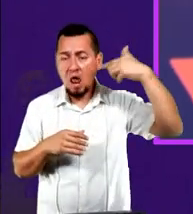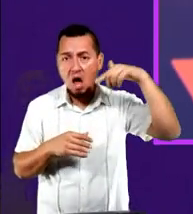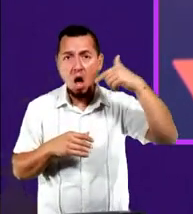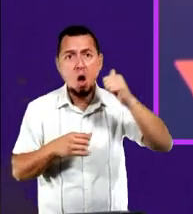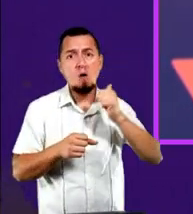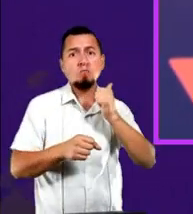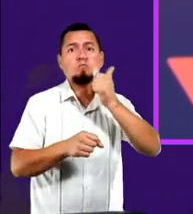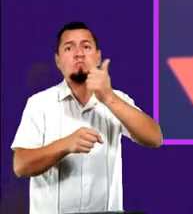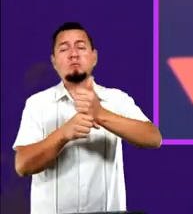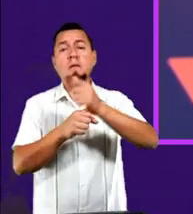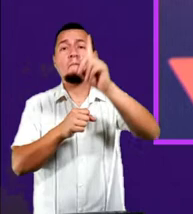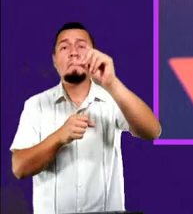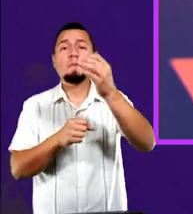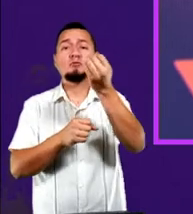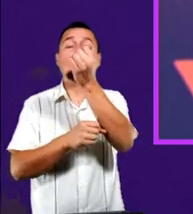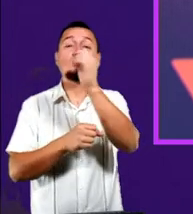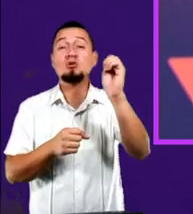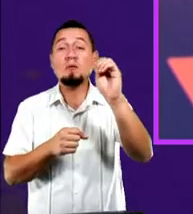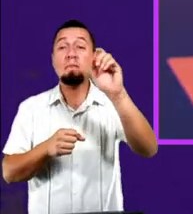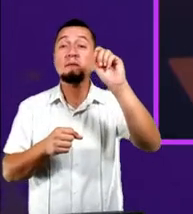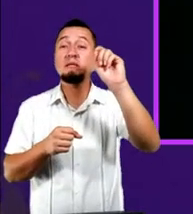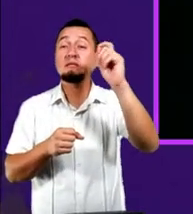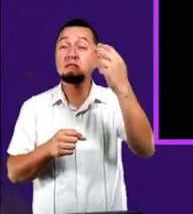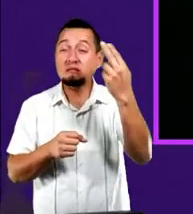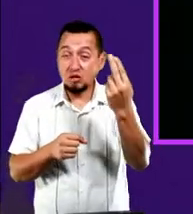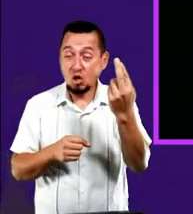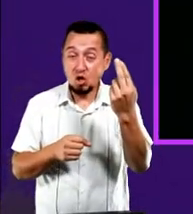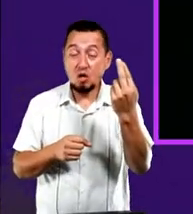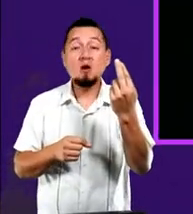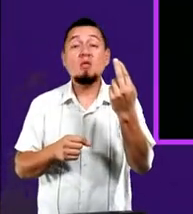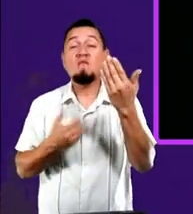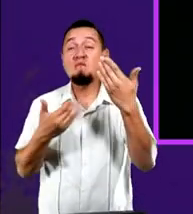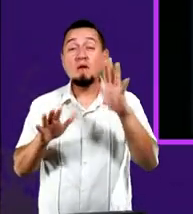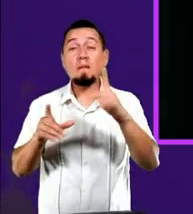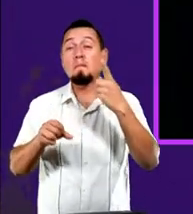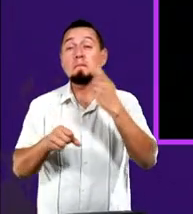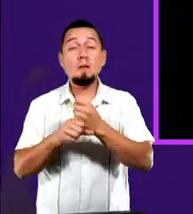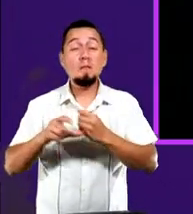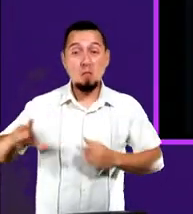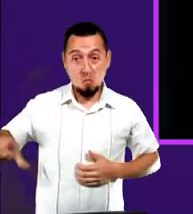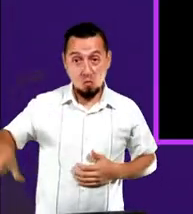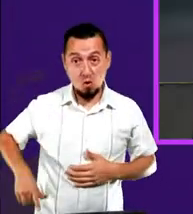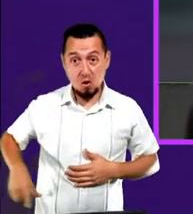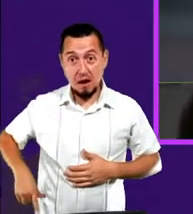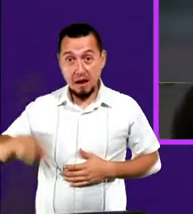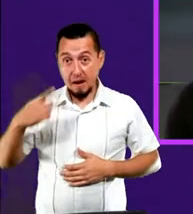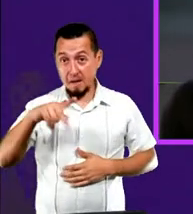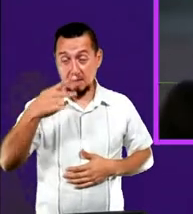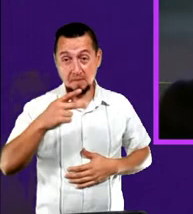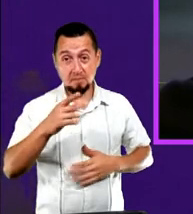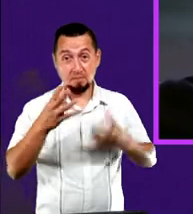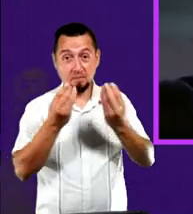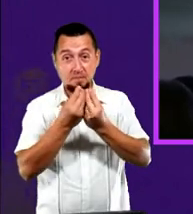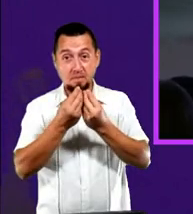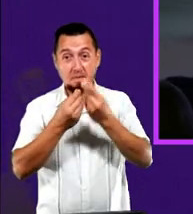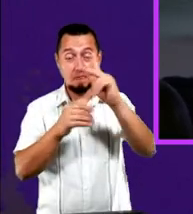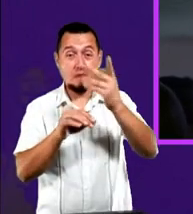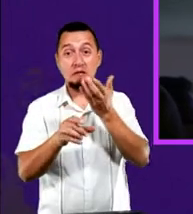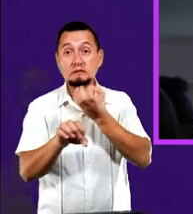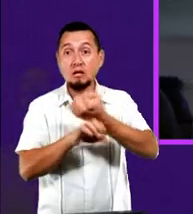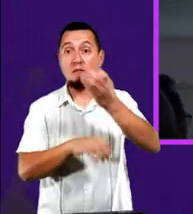1925. La primera gobernadora que tuvo este país, que fue en el estado de Colima, jalisciense también, la